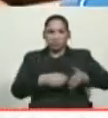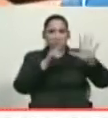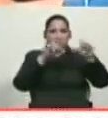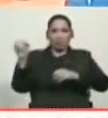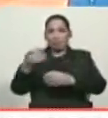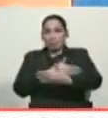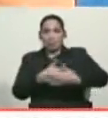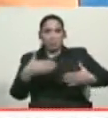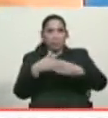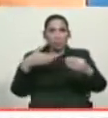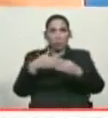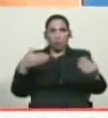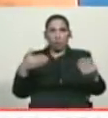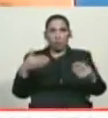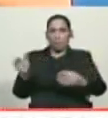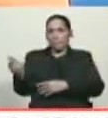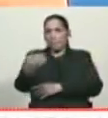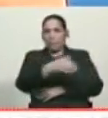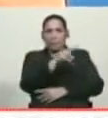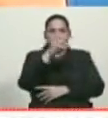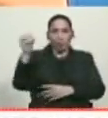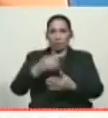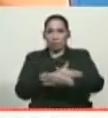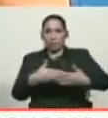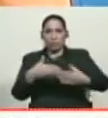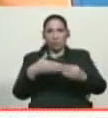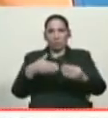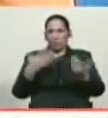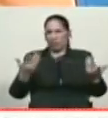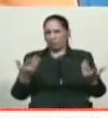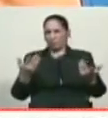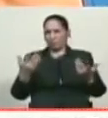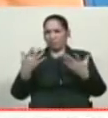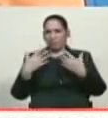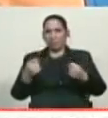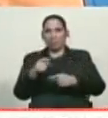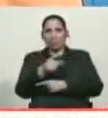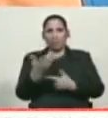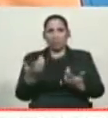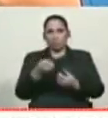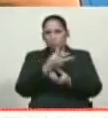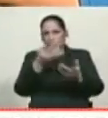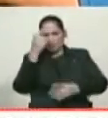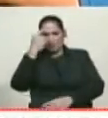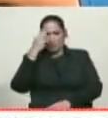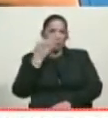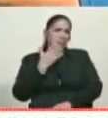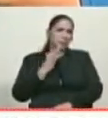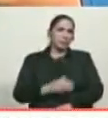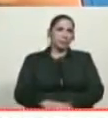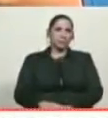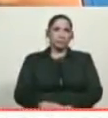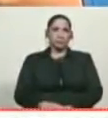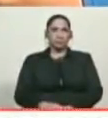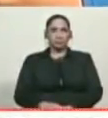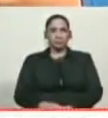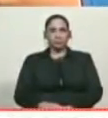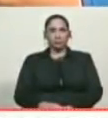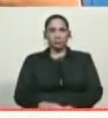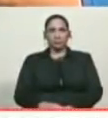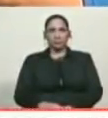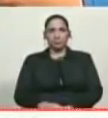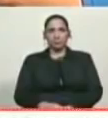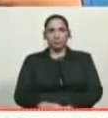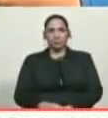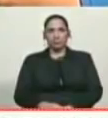dólares para recoger 20 millones de dólares. ¿Quién entiende eso? Parece como cuando uno leía las comiquitas de Mafalda que